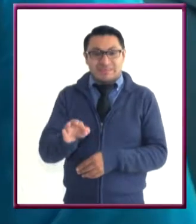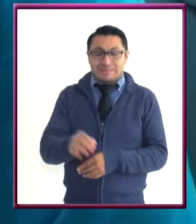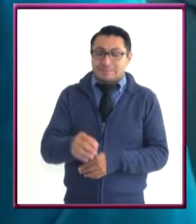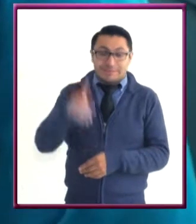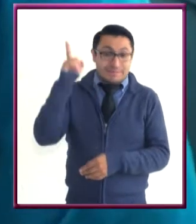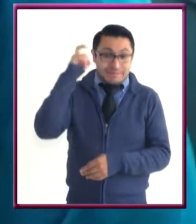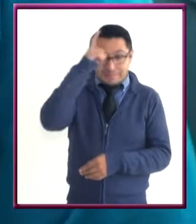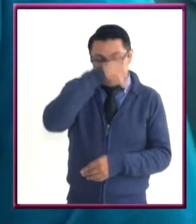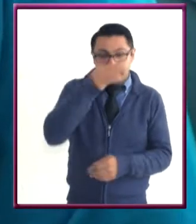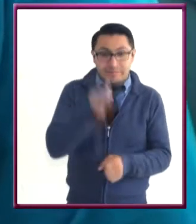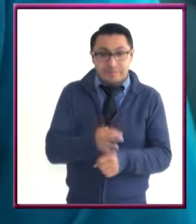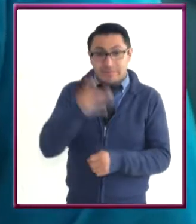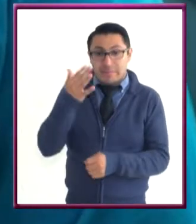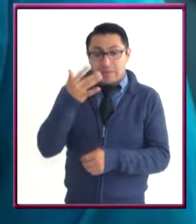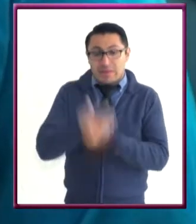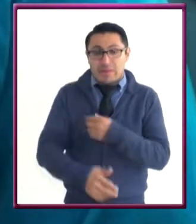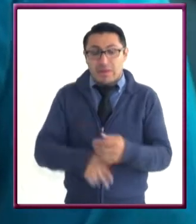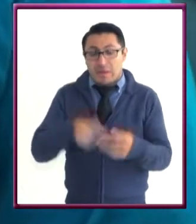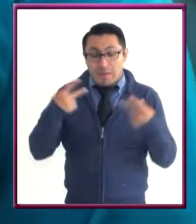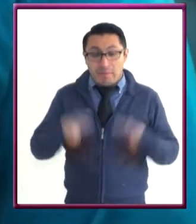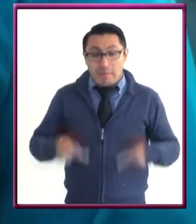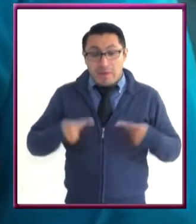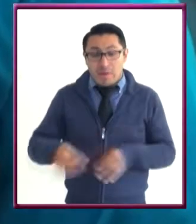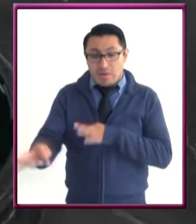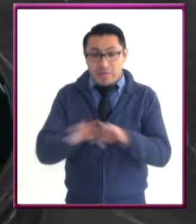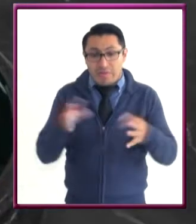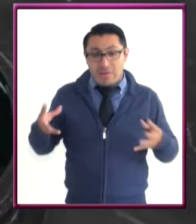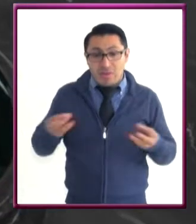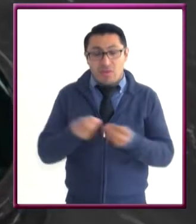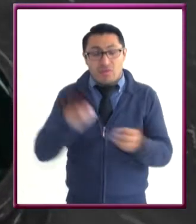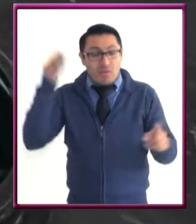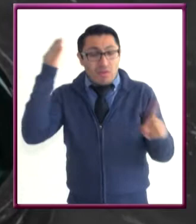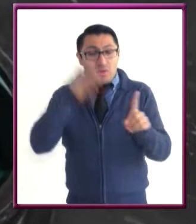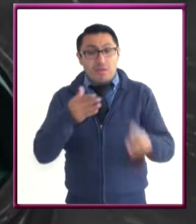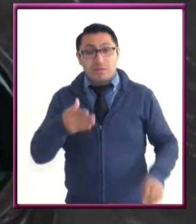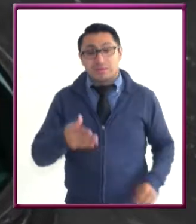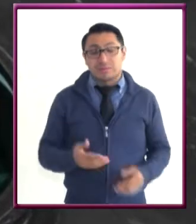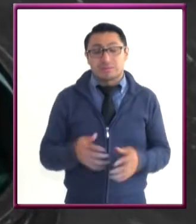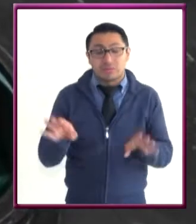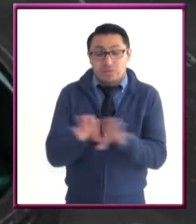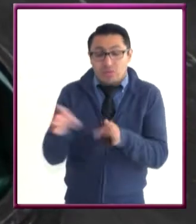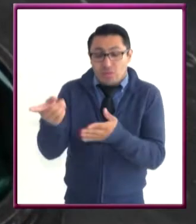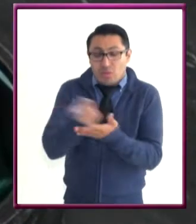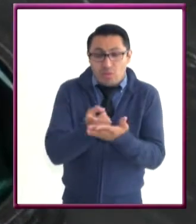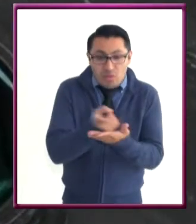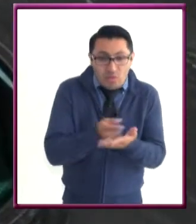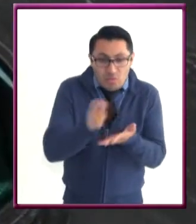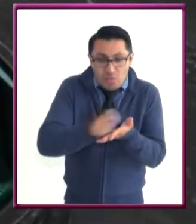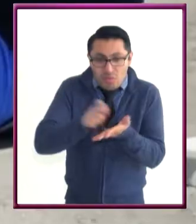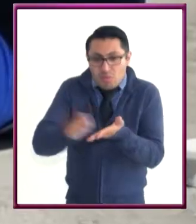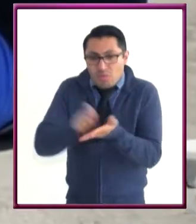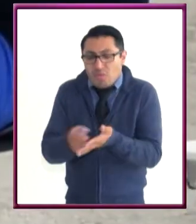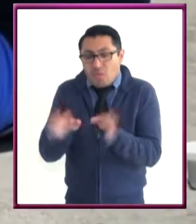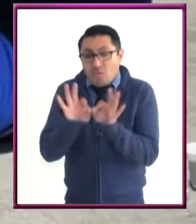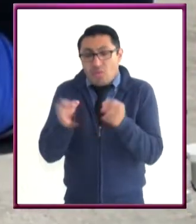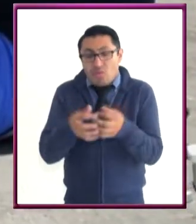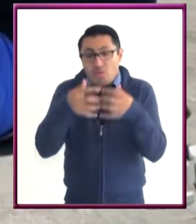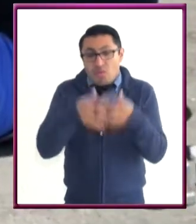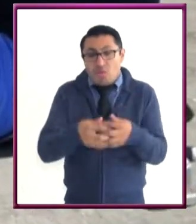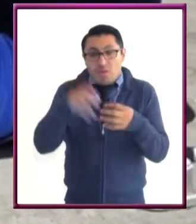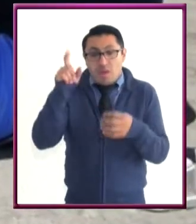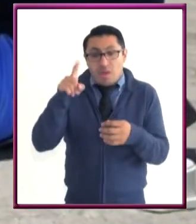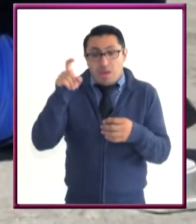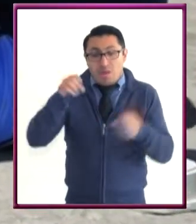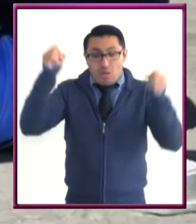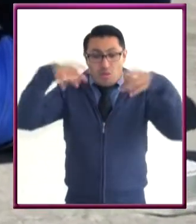recibiera. Ahorita somos 50 personas trabajando en Isla Urbana, dedicados exclusivamente a diseñar sistemas de captación de agua de lluvia